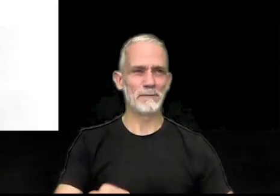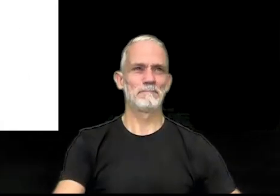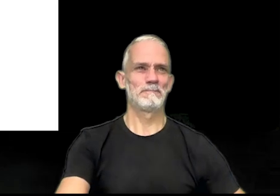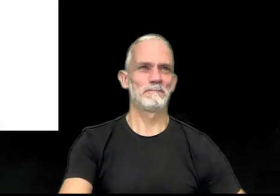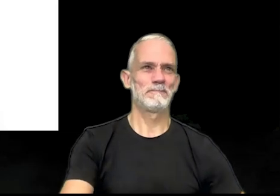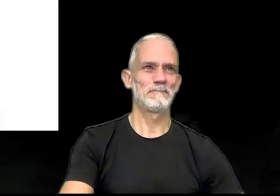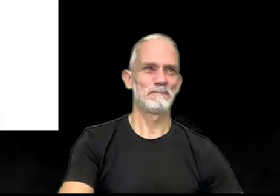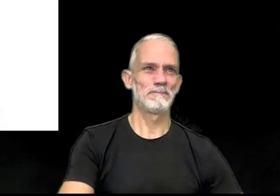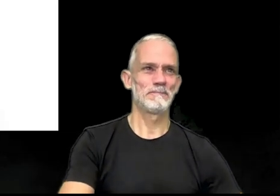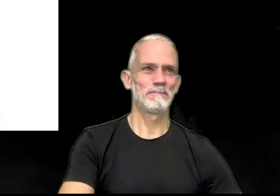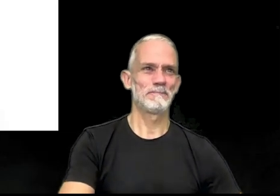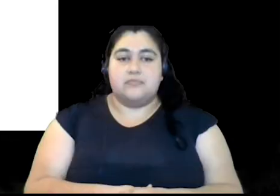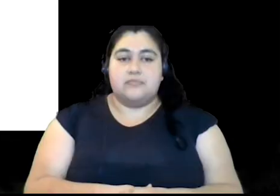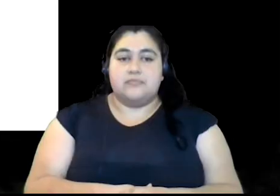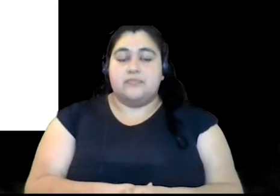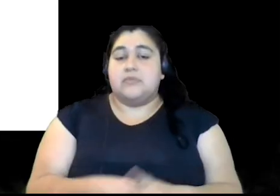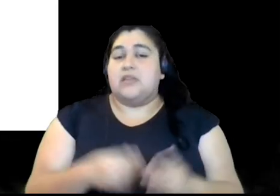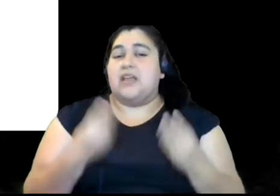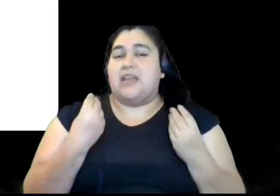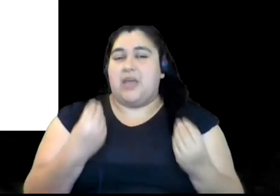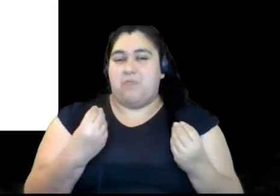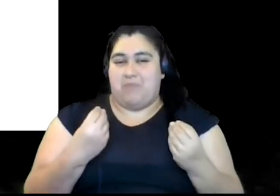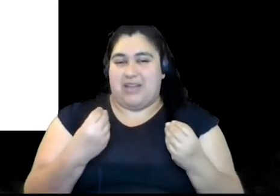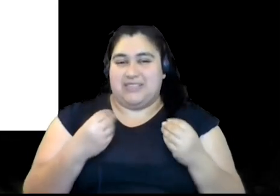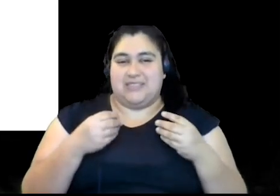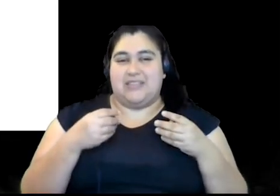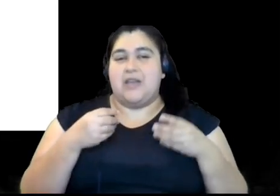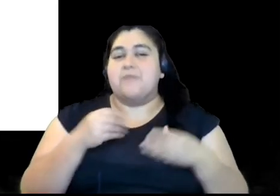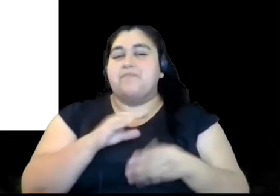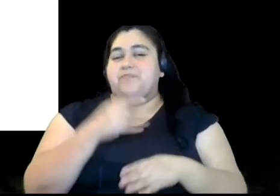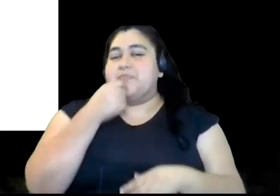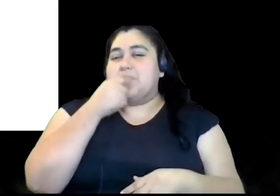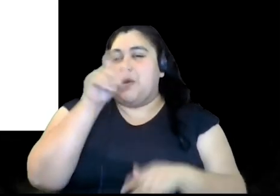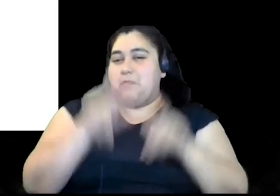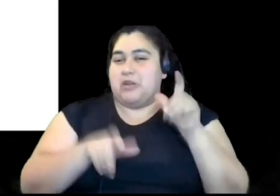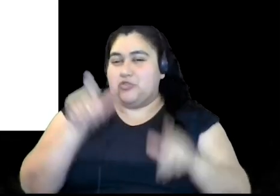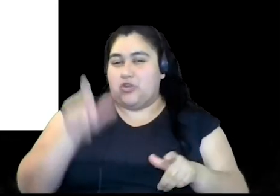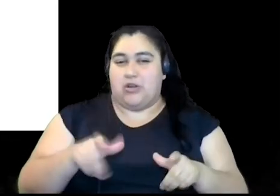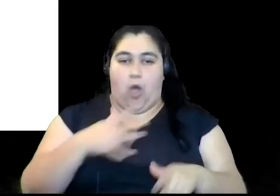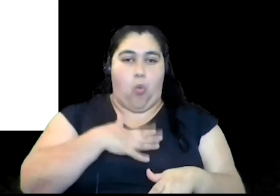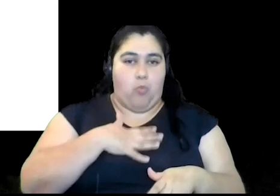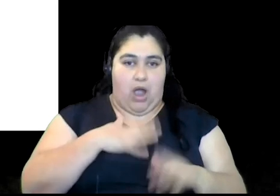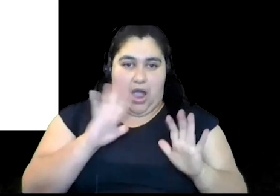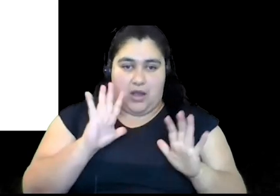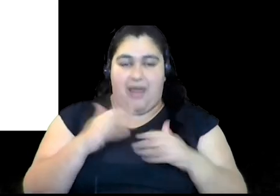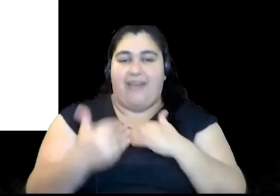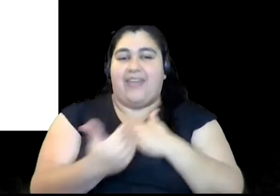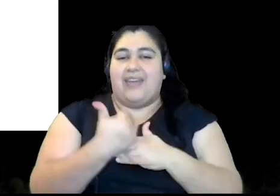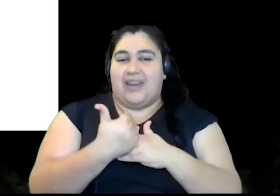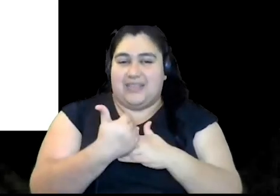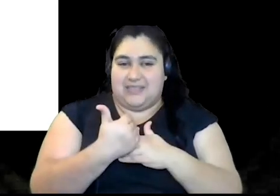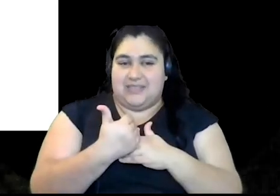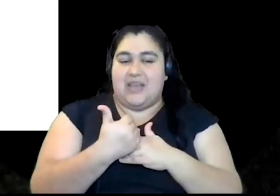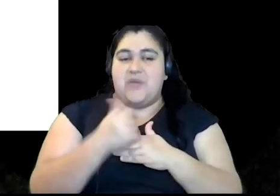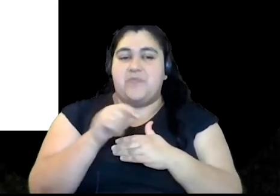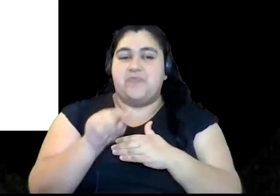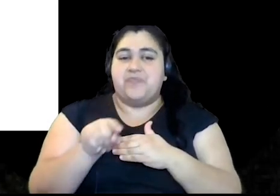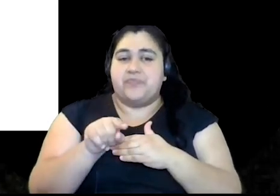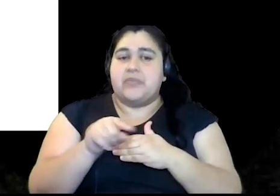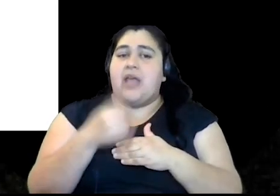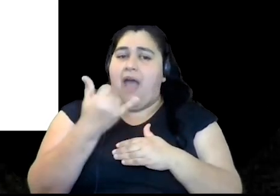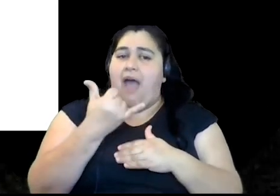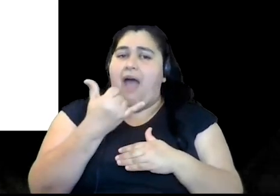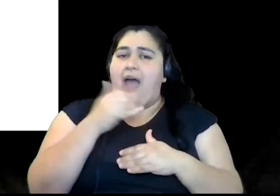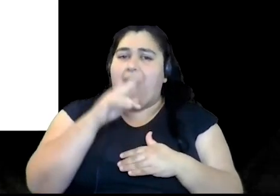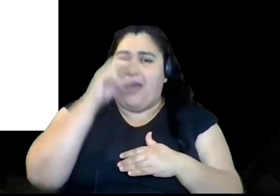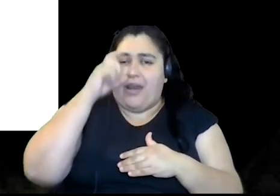Bien, ¿qué pasa con tercera? Toda persona humana que obtenga ingresos, que las rentas